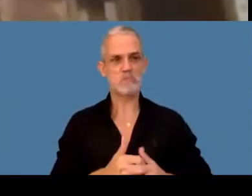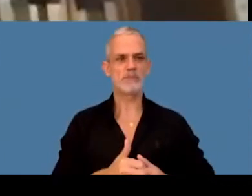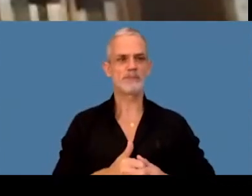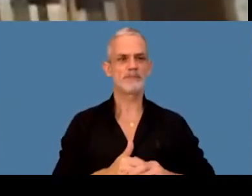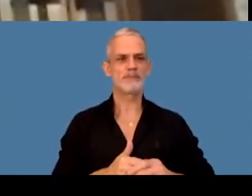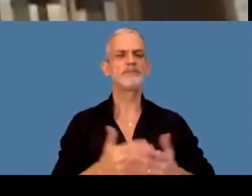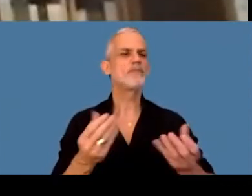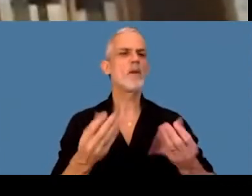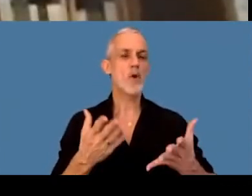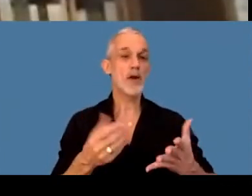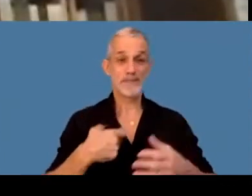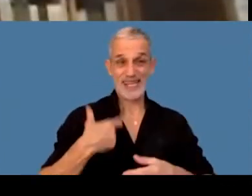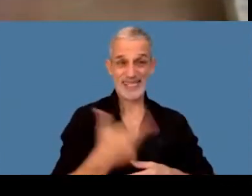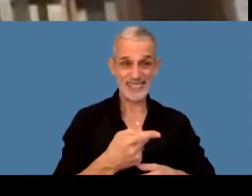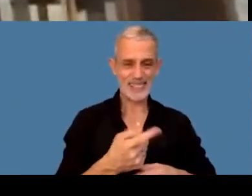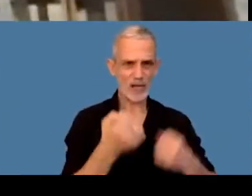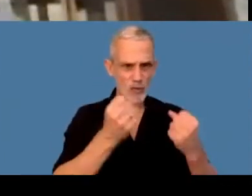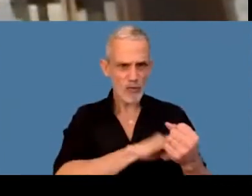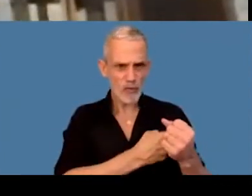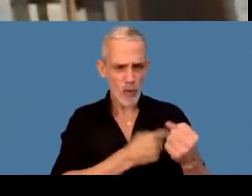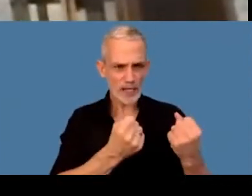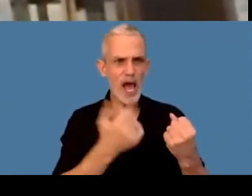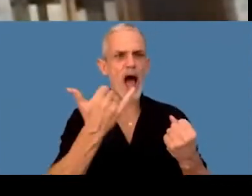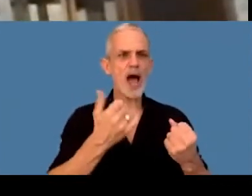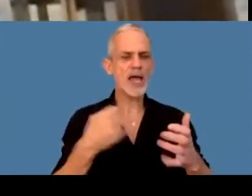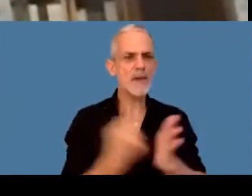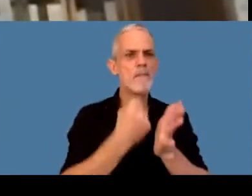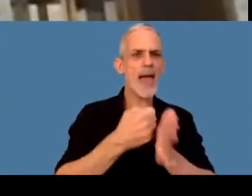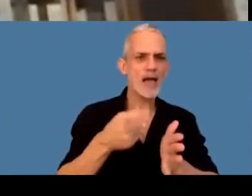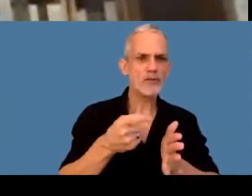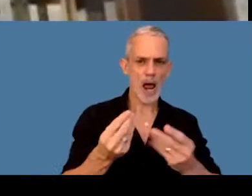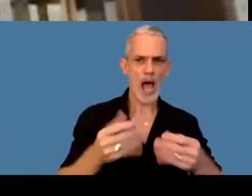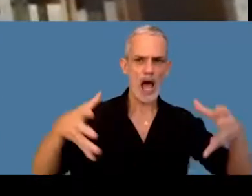Porque si los sindicatos son más fuertes, tienen mayor impacto